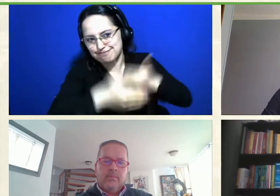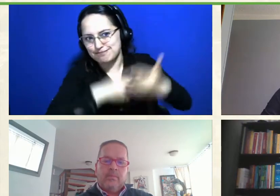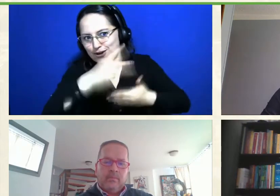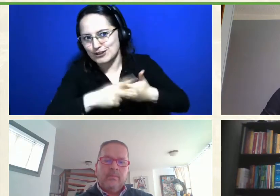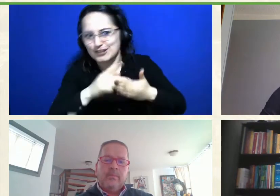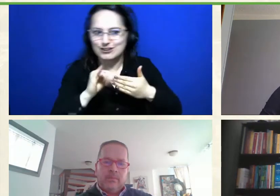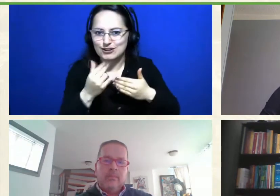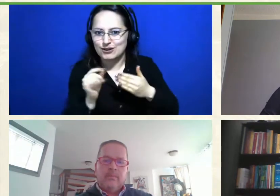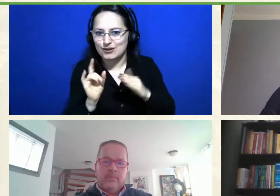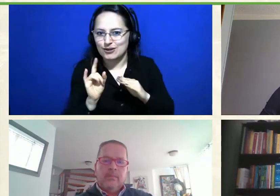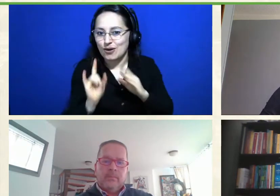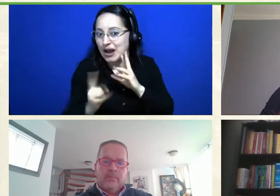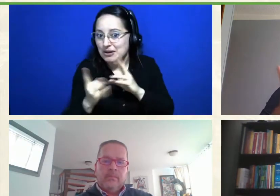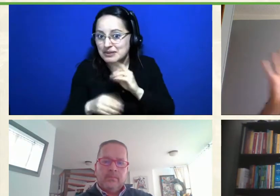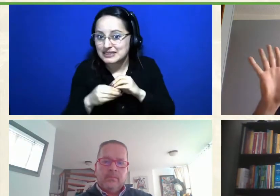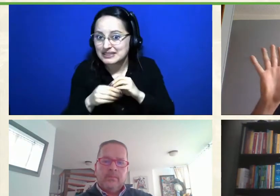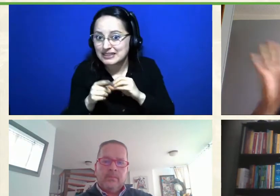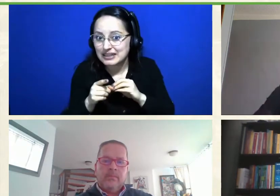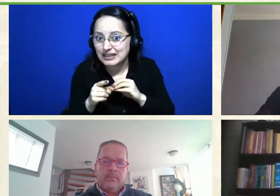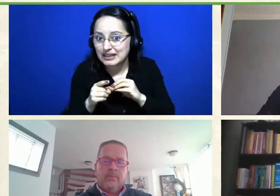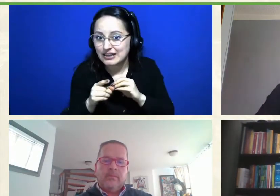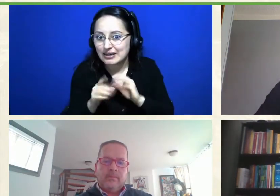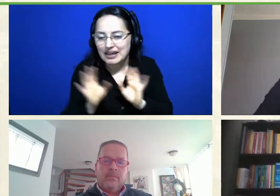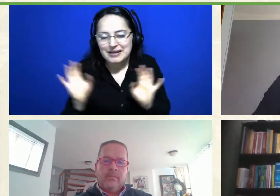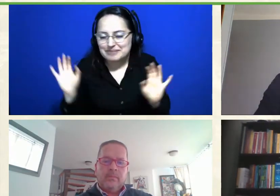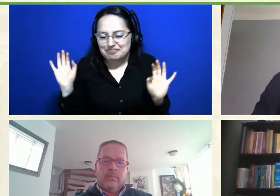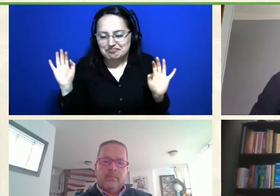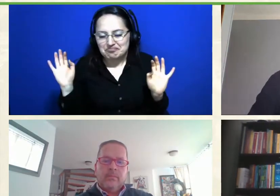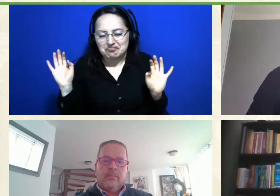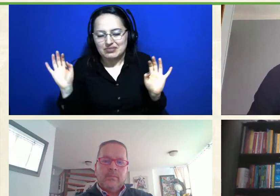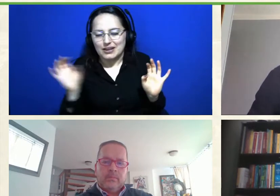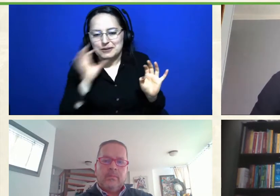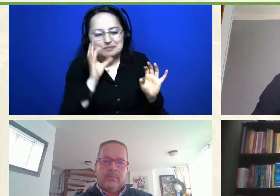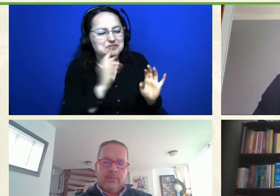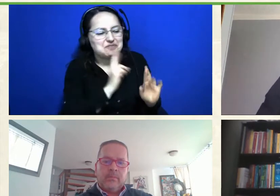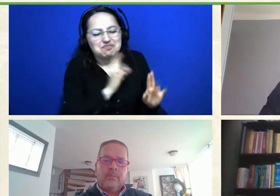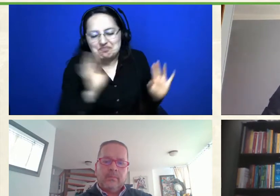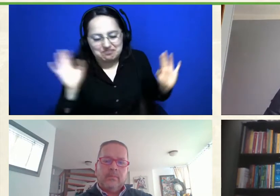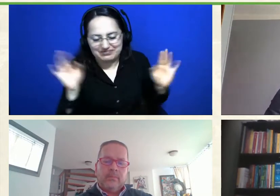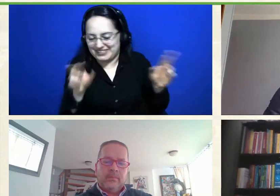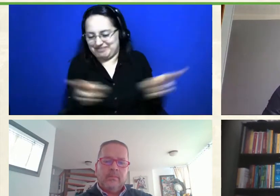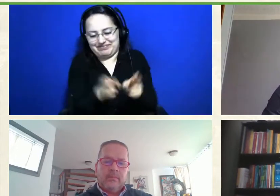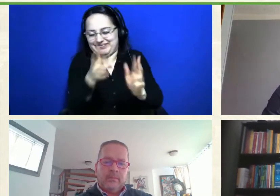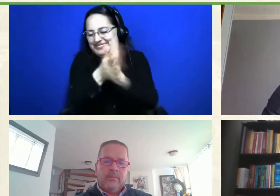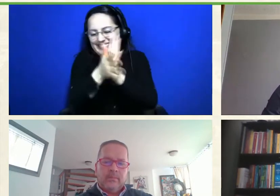más que agregar, Hernán? Creo que es la mejor forma de resumirlo. Ok.